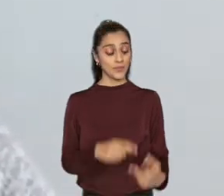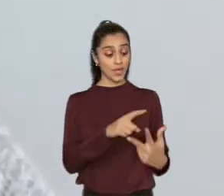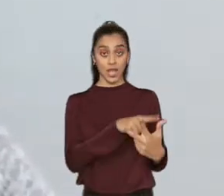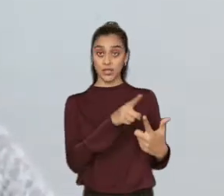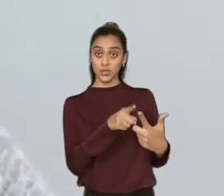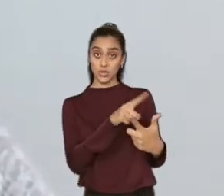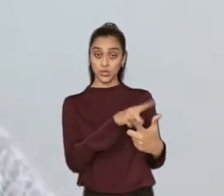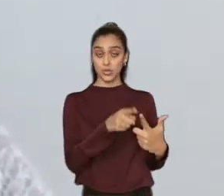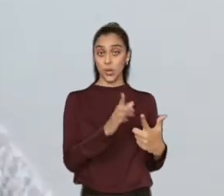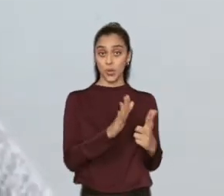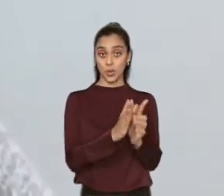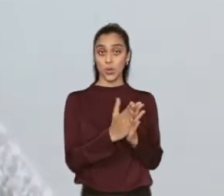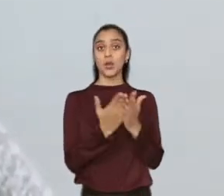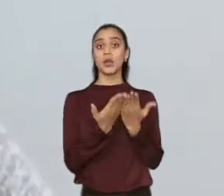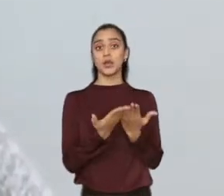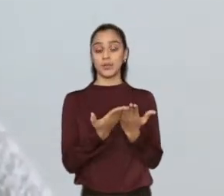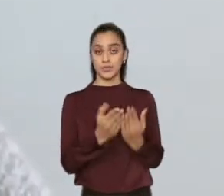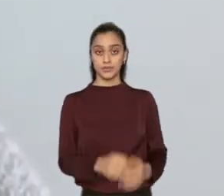Esos dos libros,